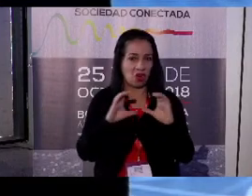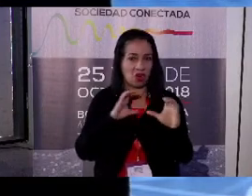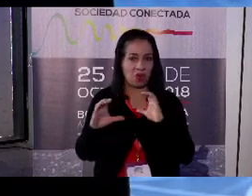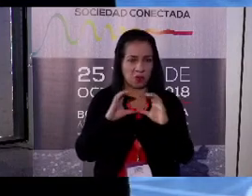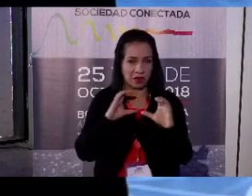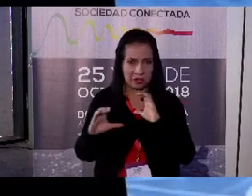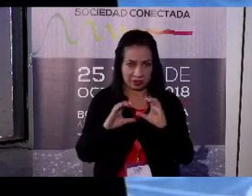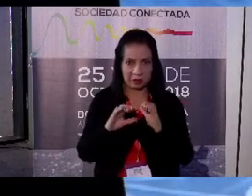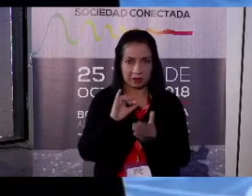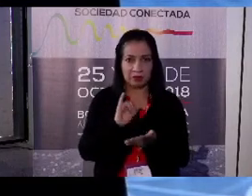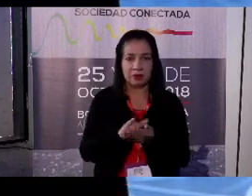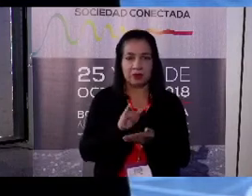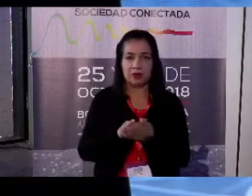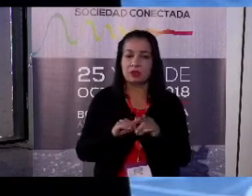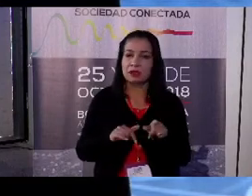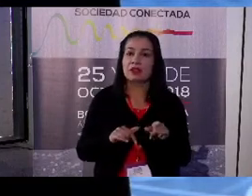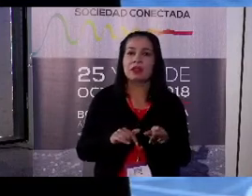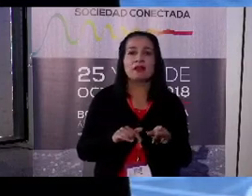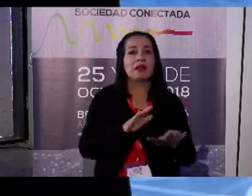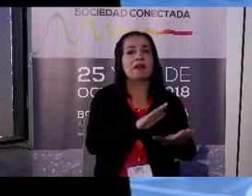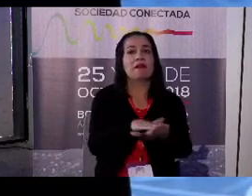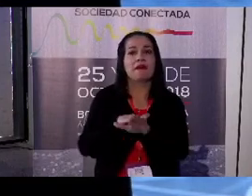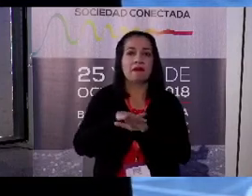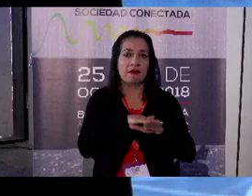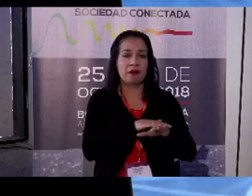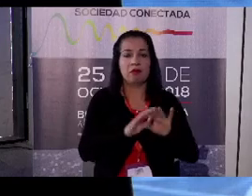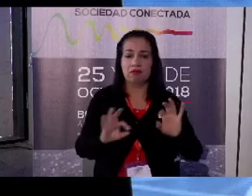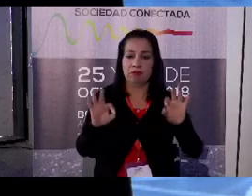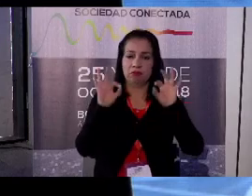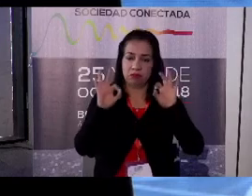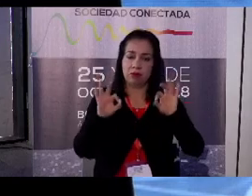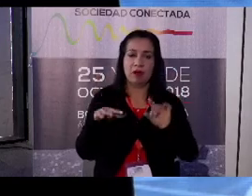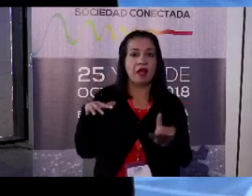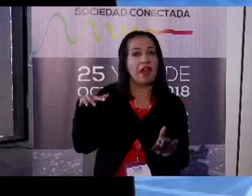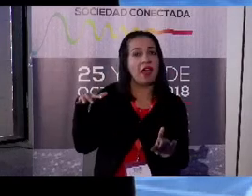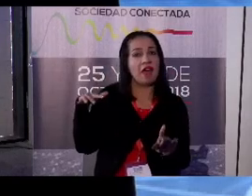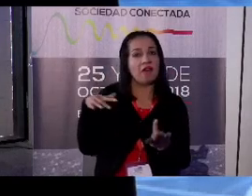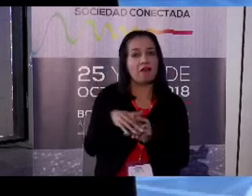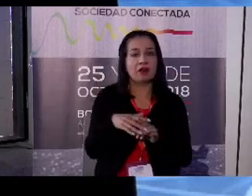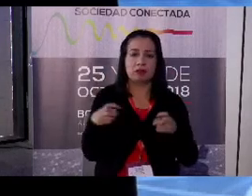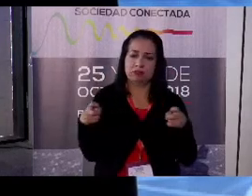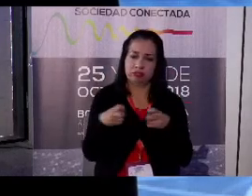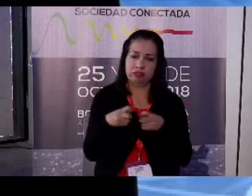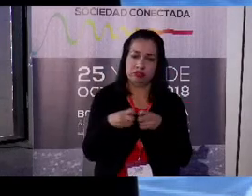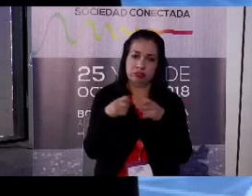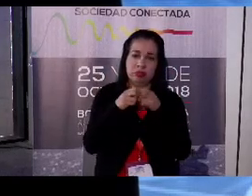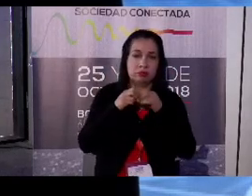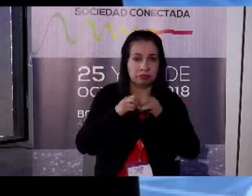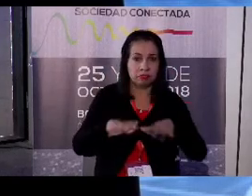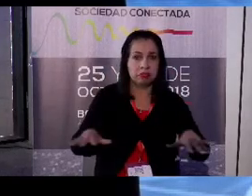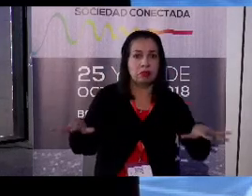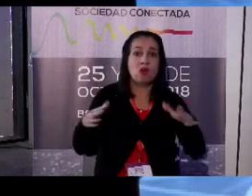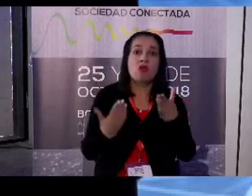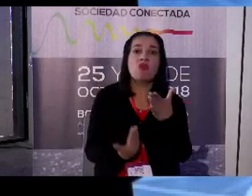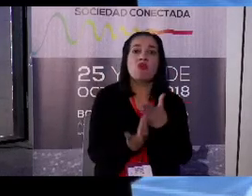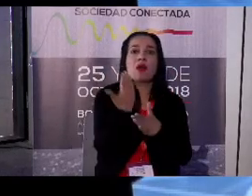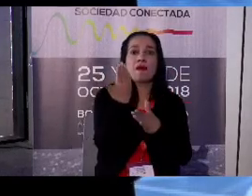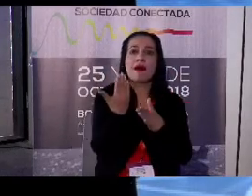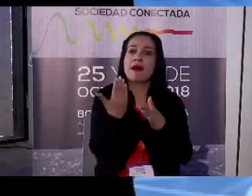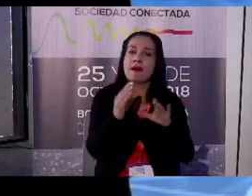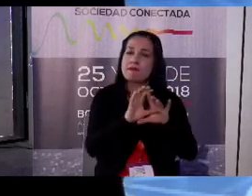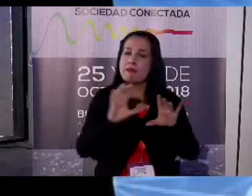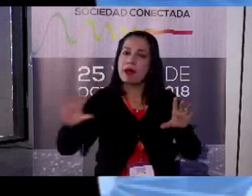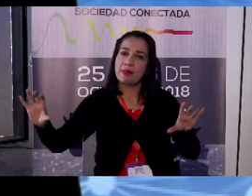reiterado y es optimizar el uso del espectro radioeléctrico y disponer nuevas bandas